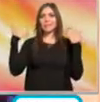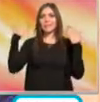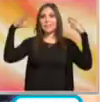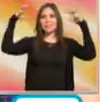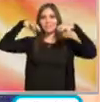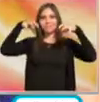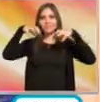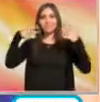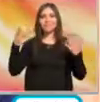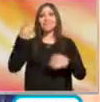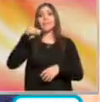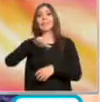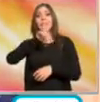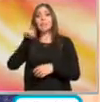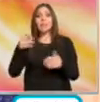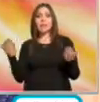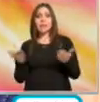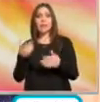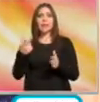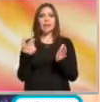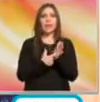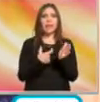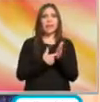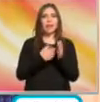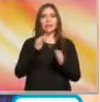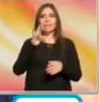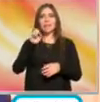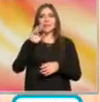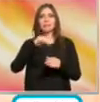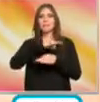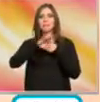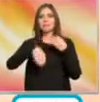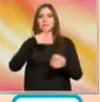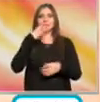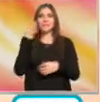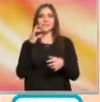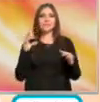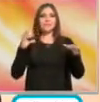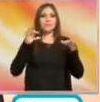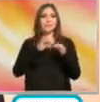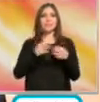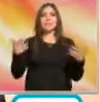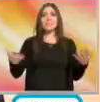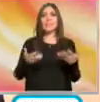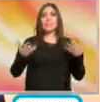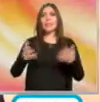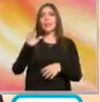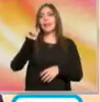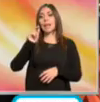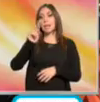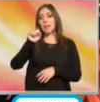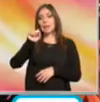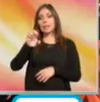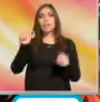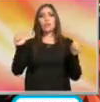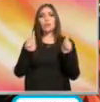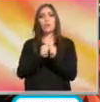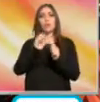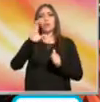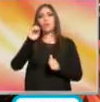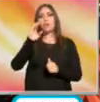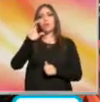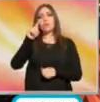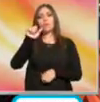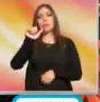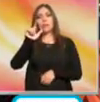pues digo, después de bailar con el camarón fresco, como que todo combina. Está muy padre la combinación. Exactamente, ensalada caprese con un cóctel de camarón que